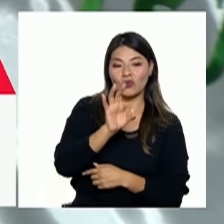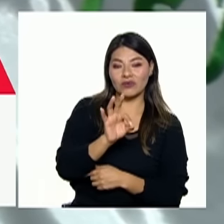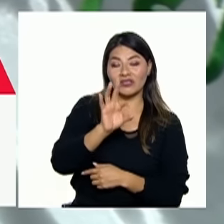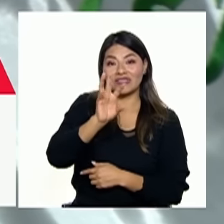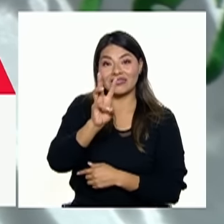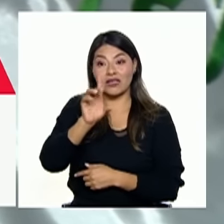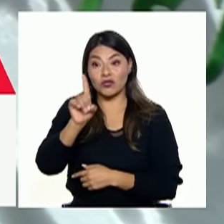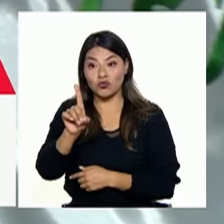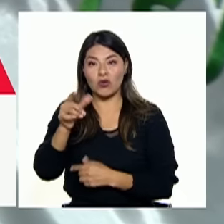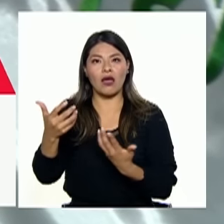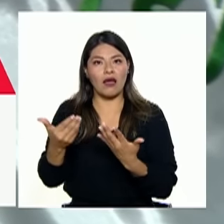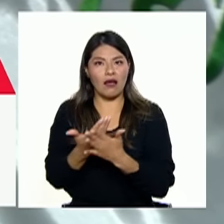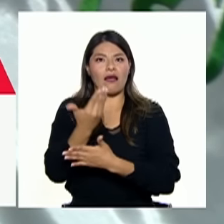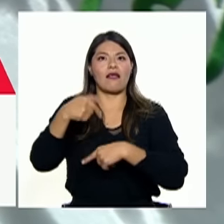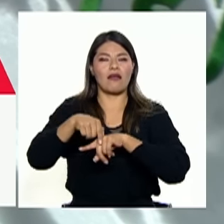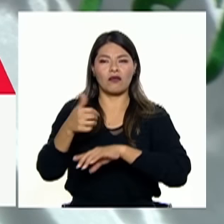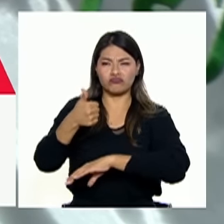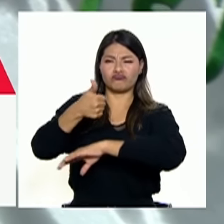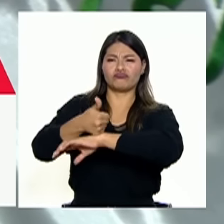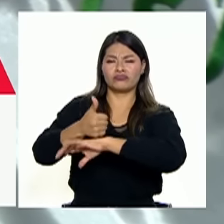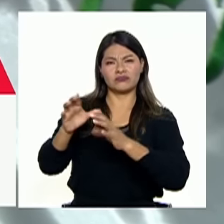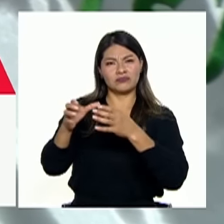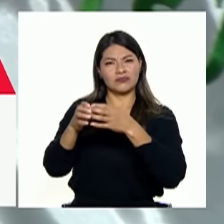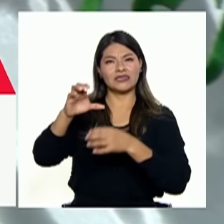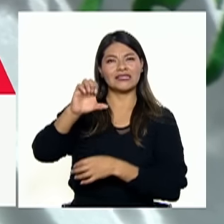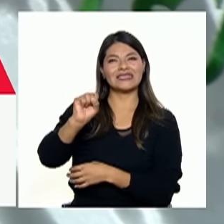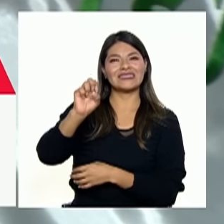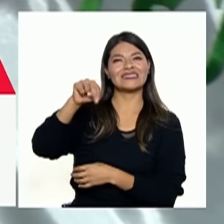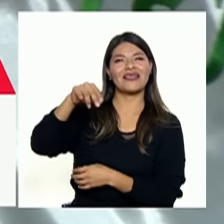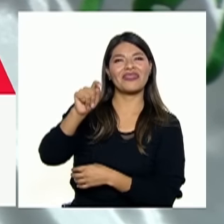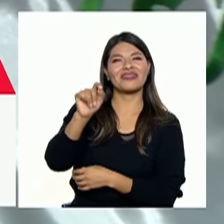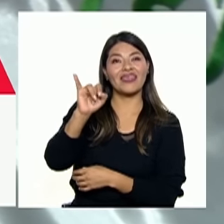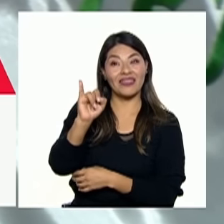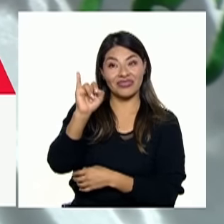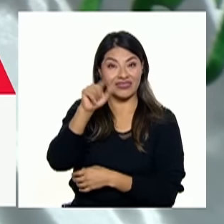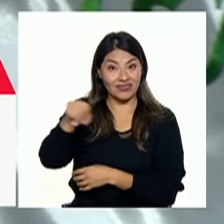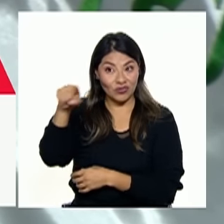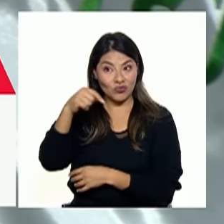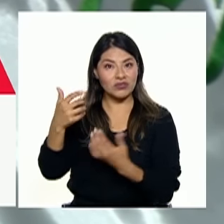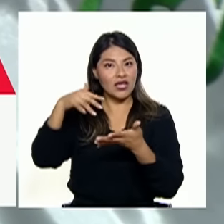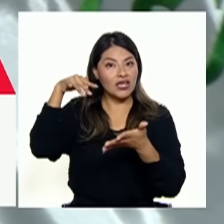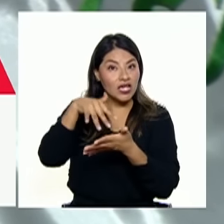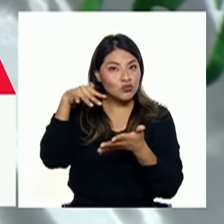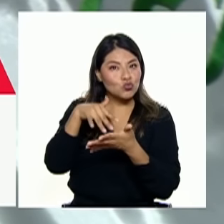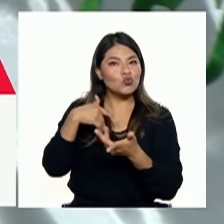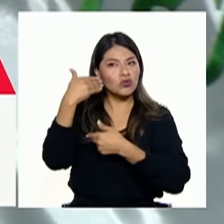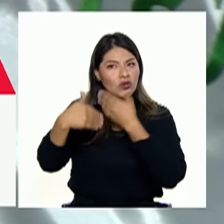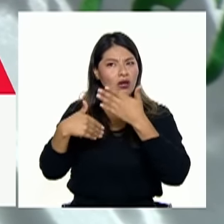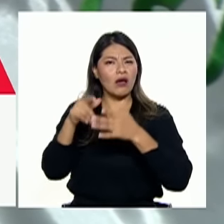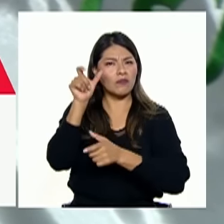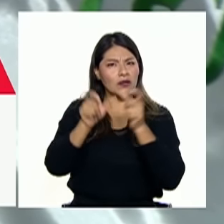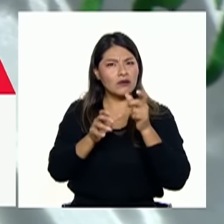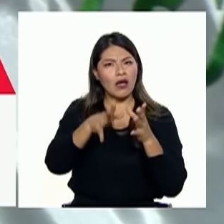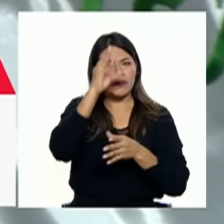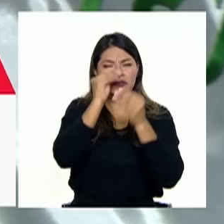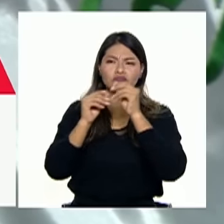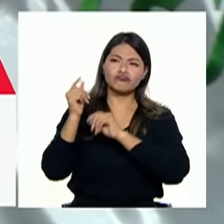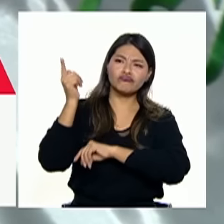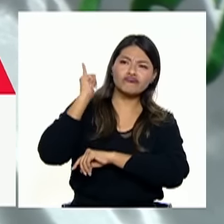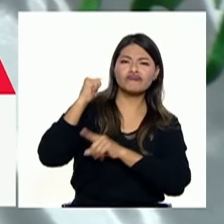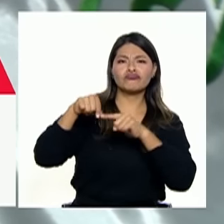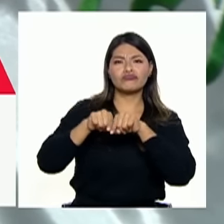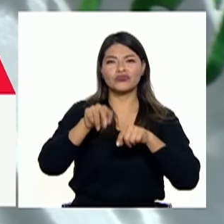CENATI, constituyéndose en la institución líder en la formación de profesionales técnicos peruanos. Con 65 sedes